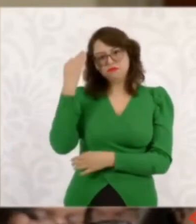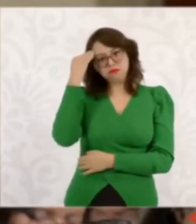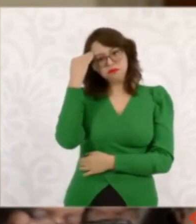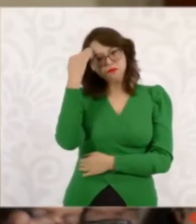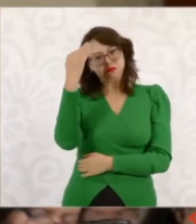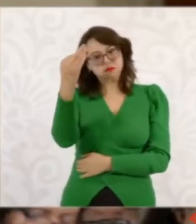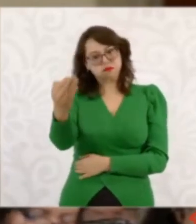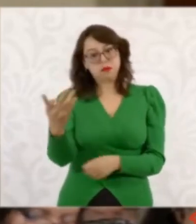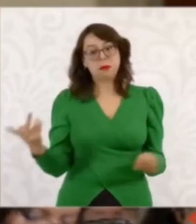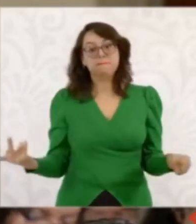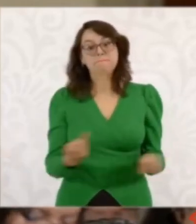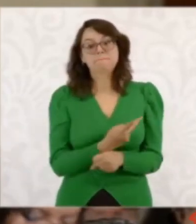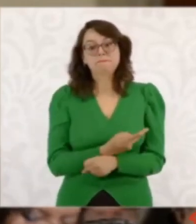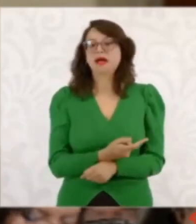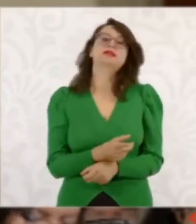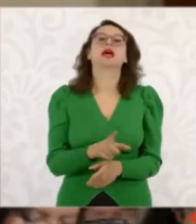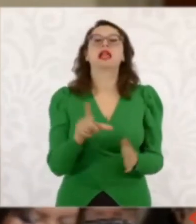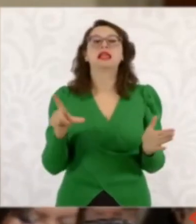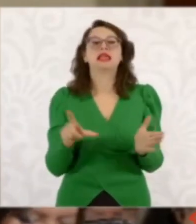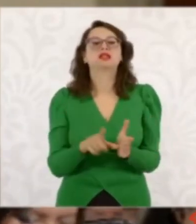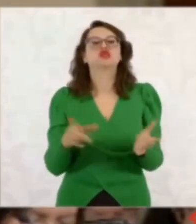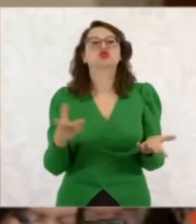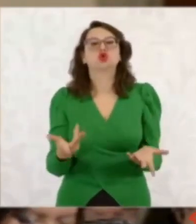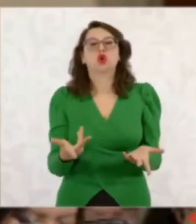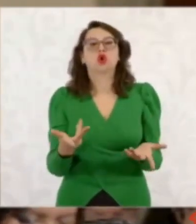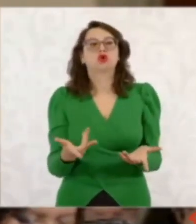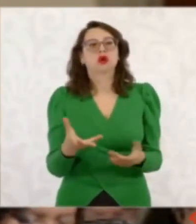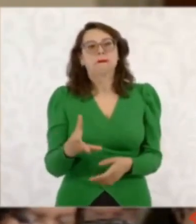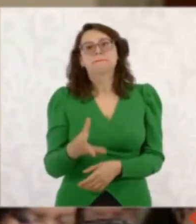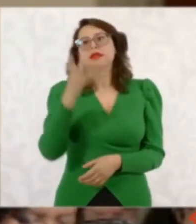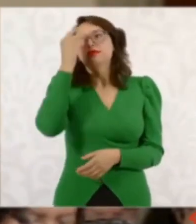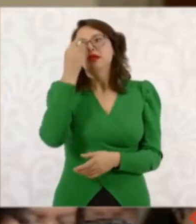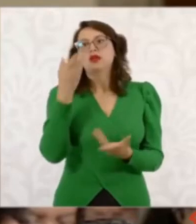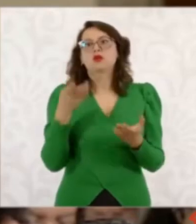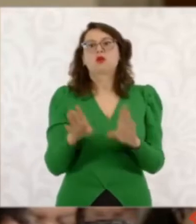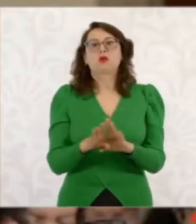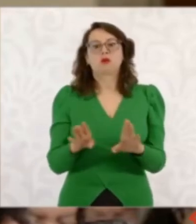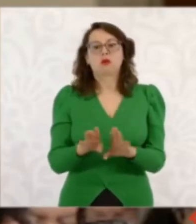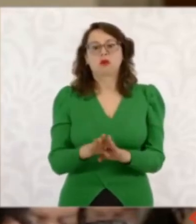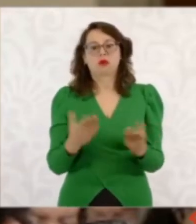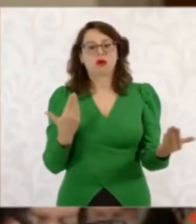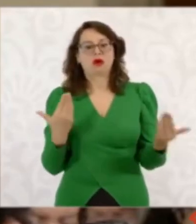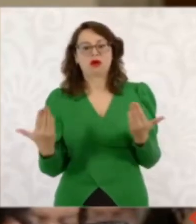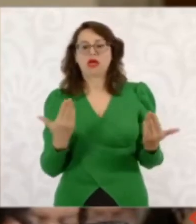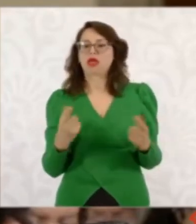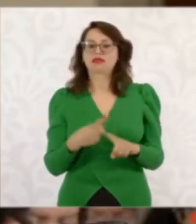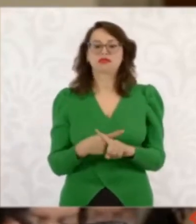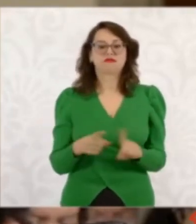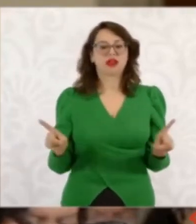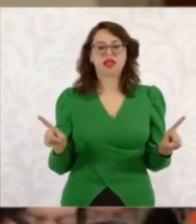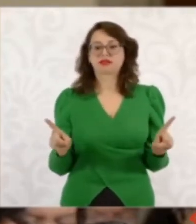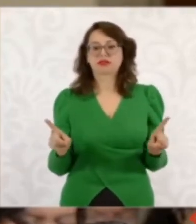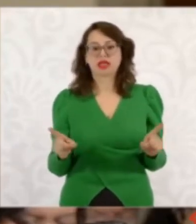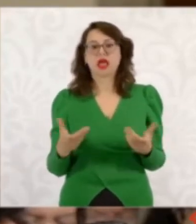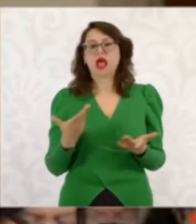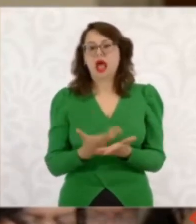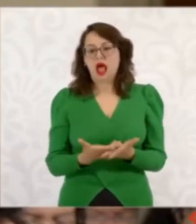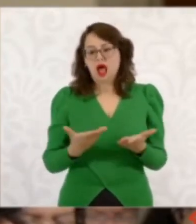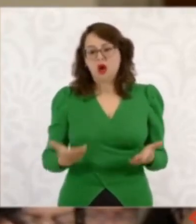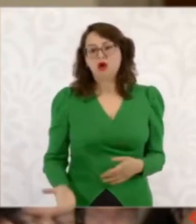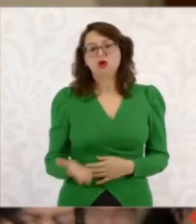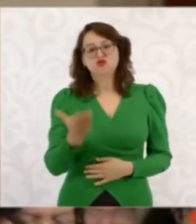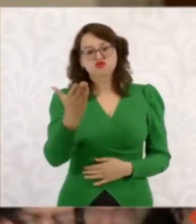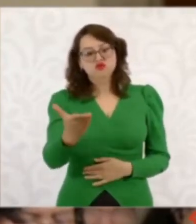administraron los recursos públicos en aquella época, en el pasado? ¿Y cómo contrasta su modelo de obra pública ordenada,